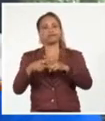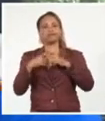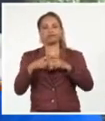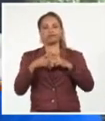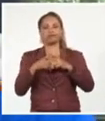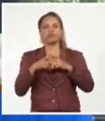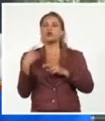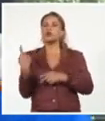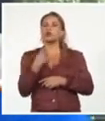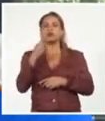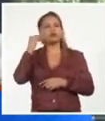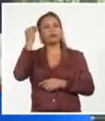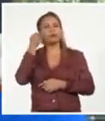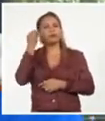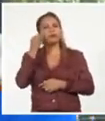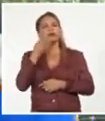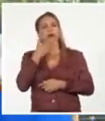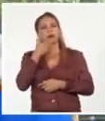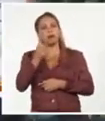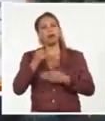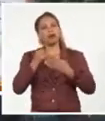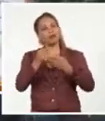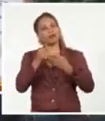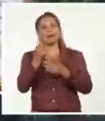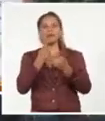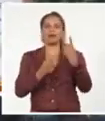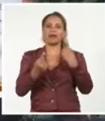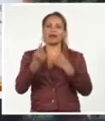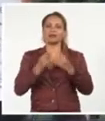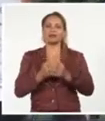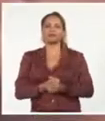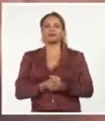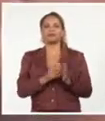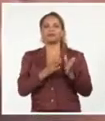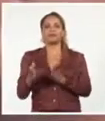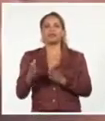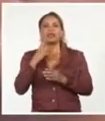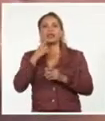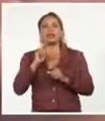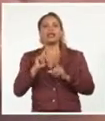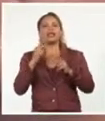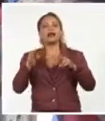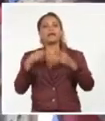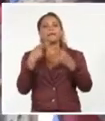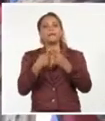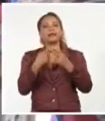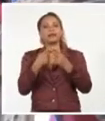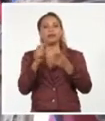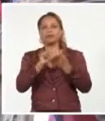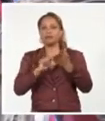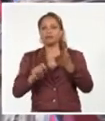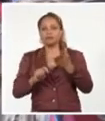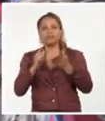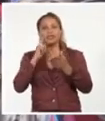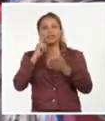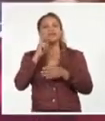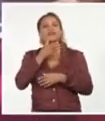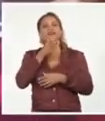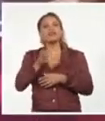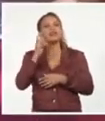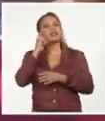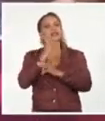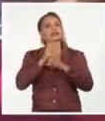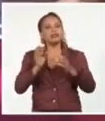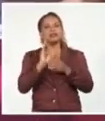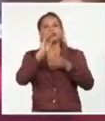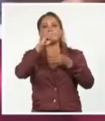cubanos, pensamos que así aportamos un granito de arena. El concurso Fidel y la Ciencia formó parte de la iniciativa de los